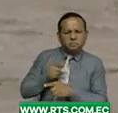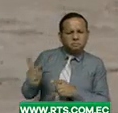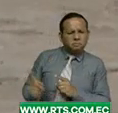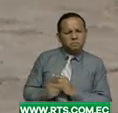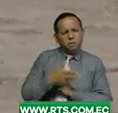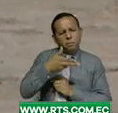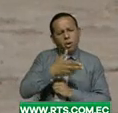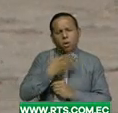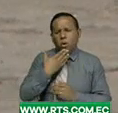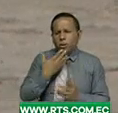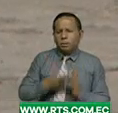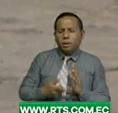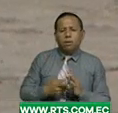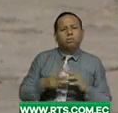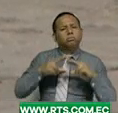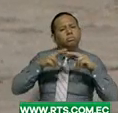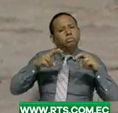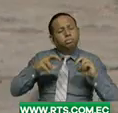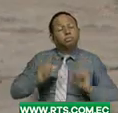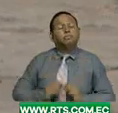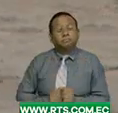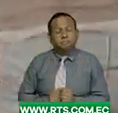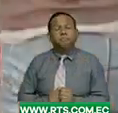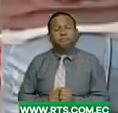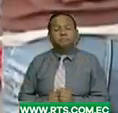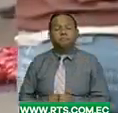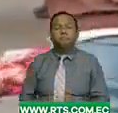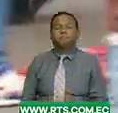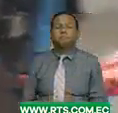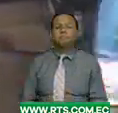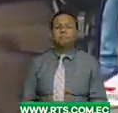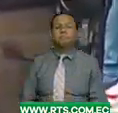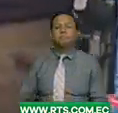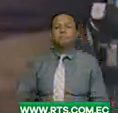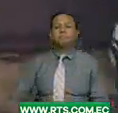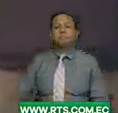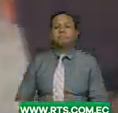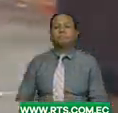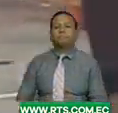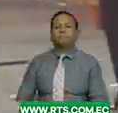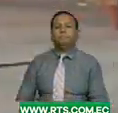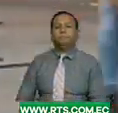intelectual de este nuevo hecho sangriento. Informó Maite Morán.